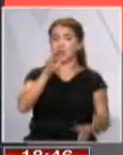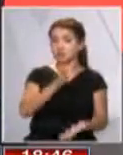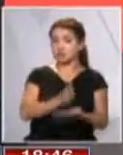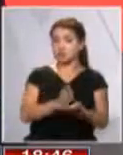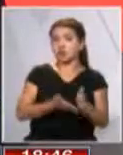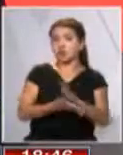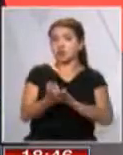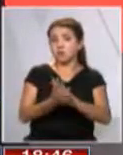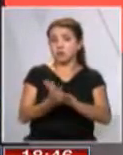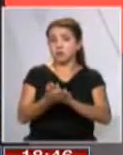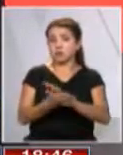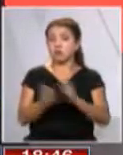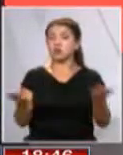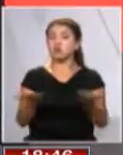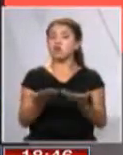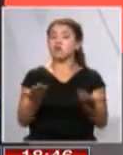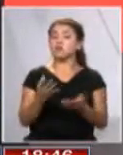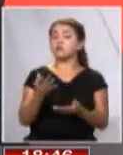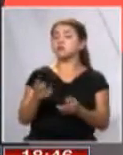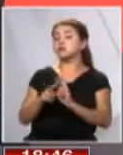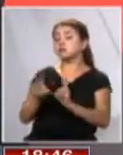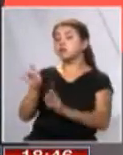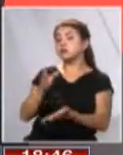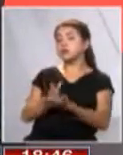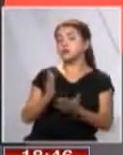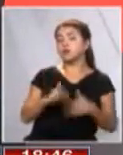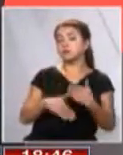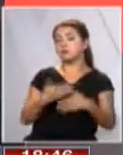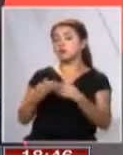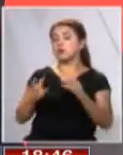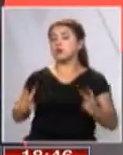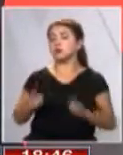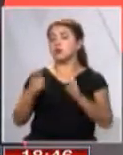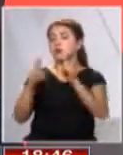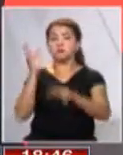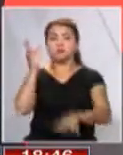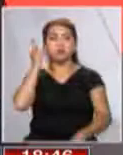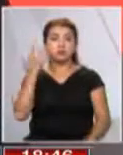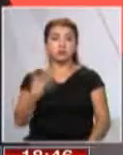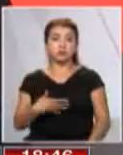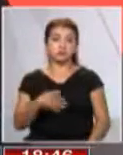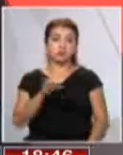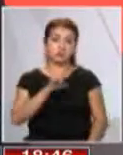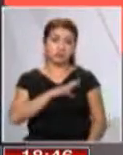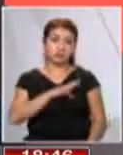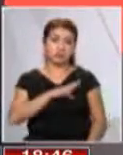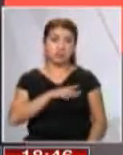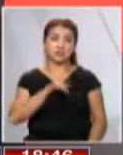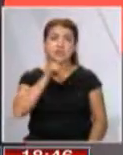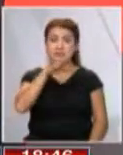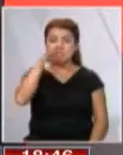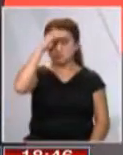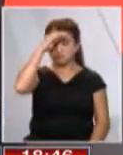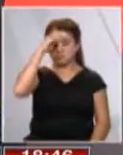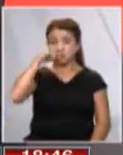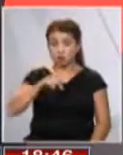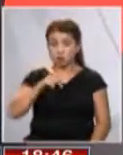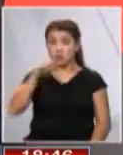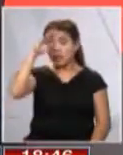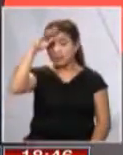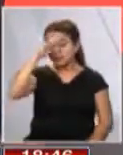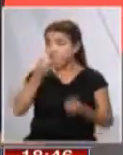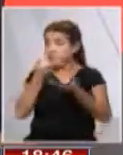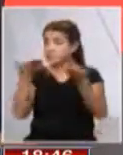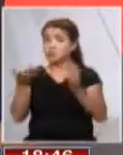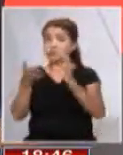por ejemplo cómo se tomaron las decisiones para el proceso de reconstrucción por mujeres importantes del chile esa experiencia hoy día son experiencias